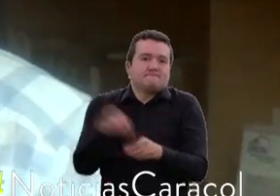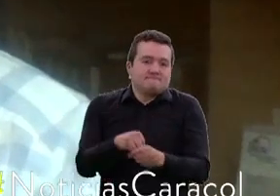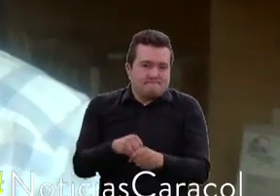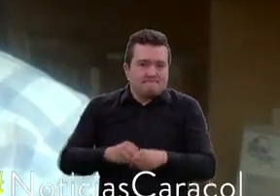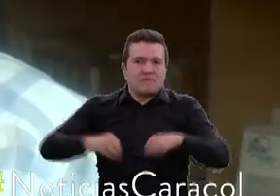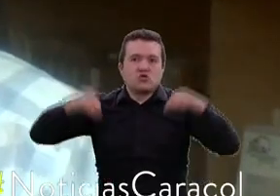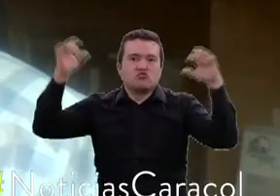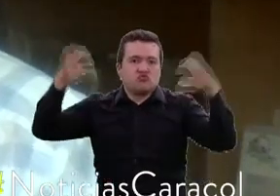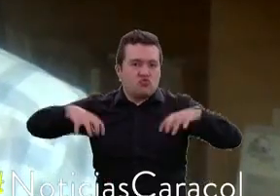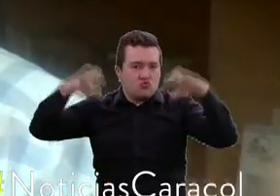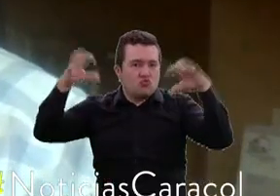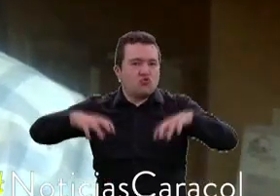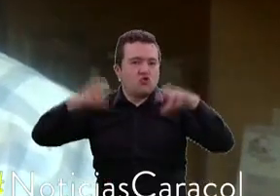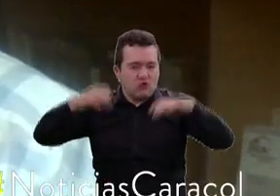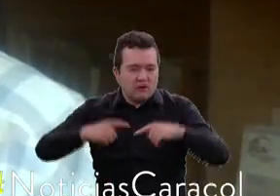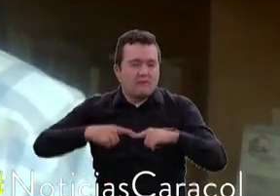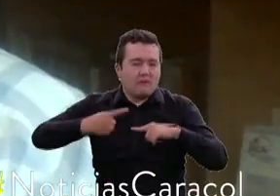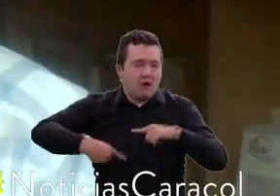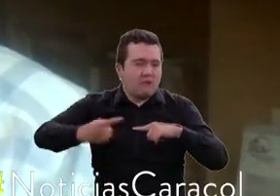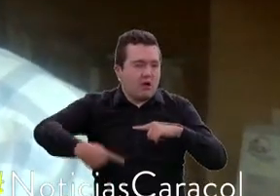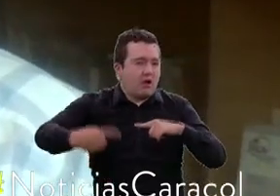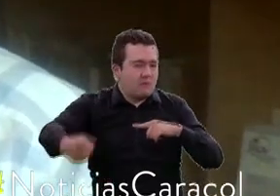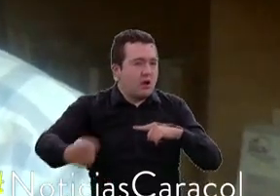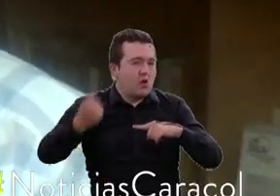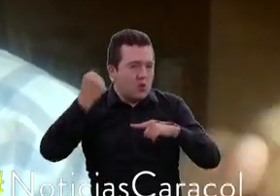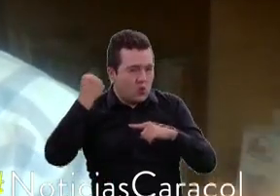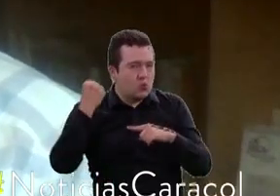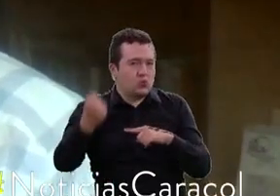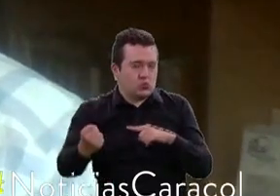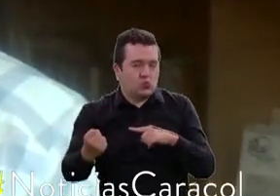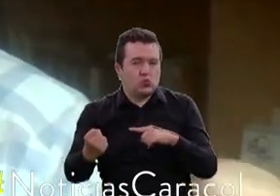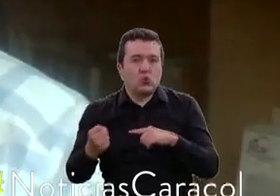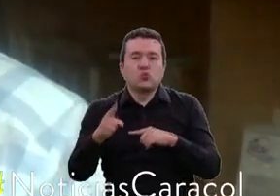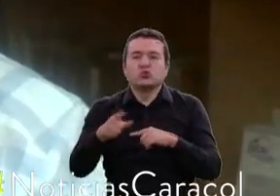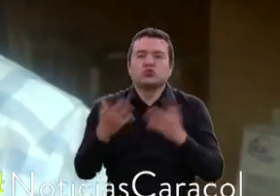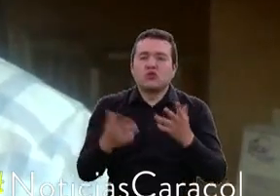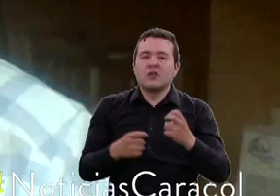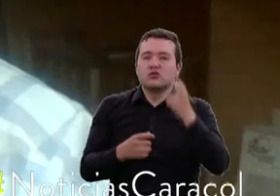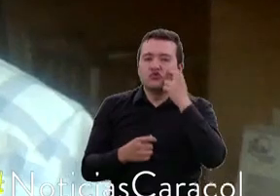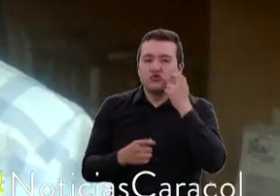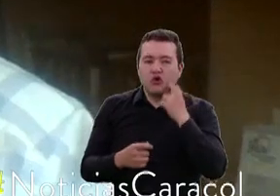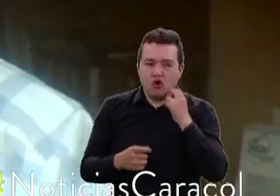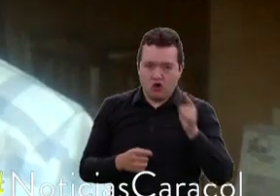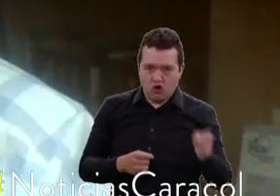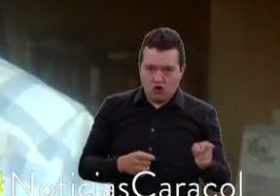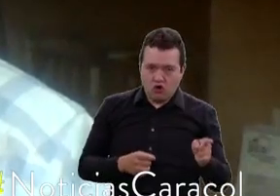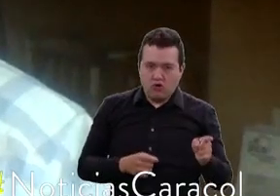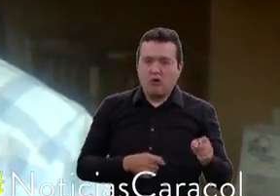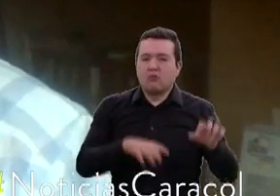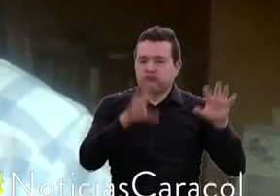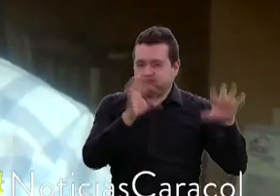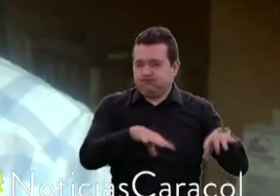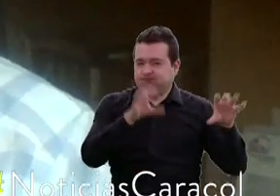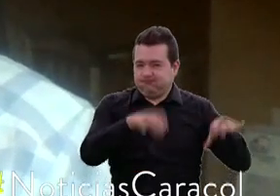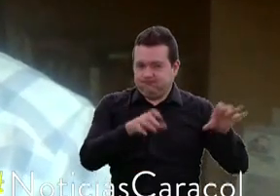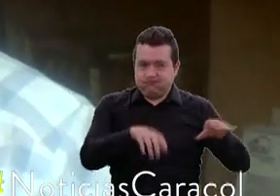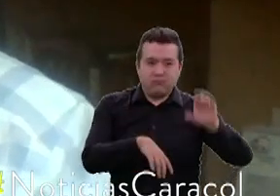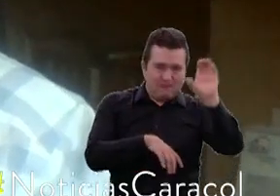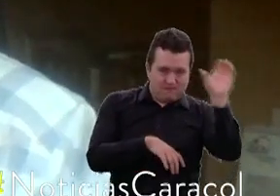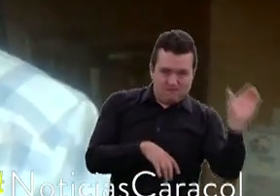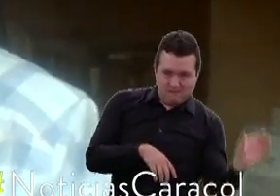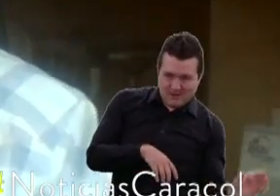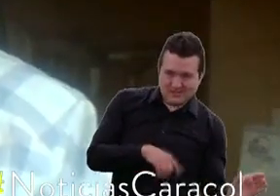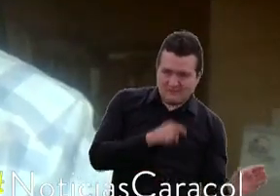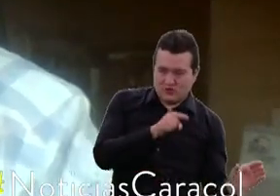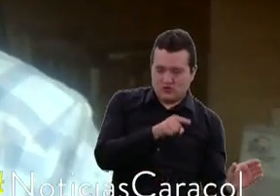sean más frecuentes y persistentes. En zonas de Chocó seguirán las lluvias en buena parte de región pacífica, de